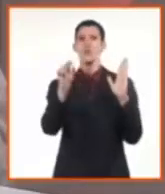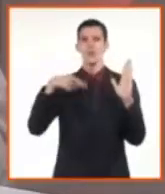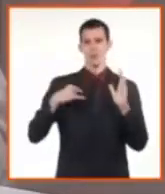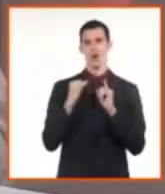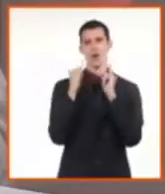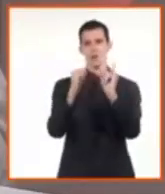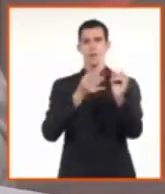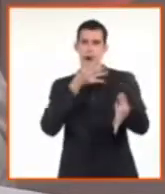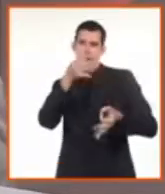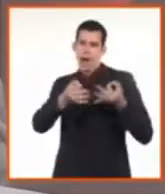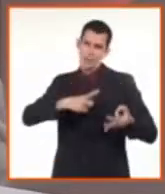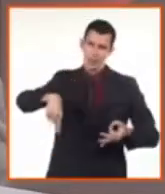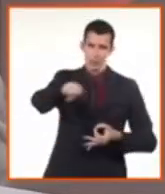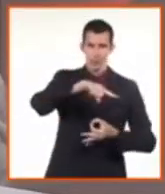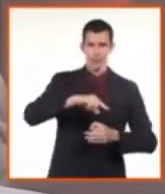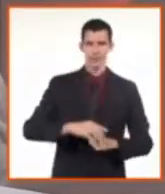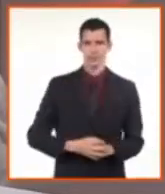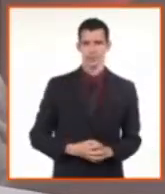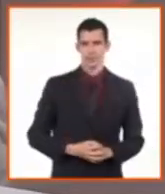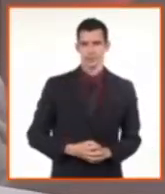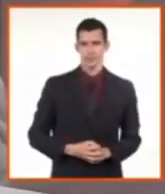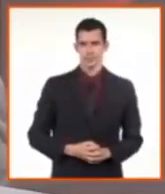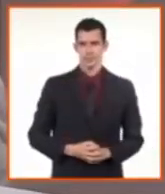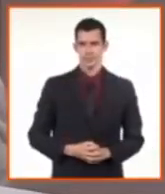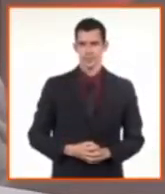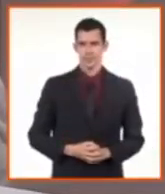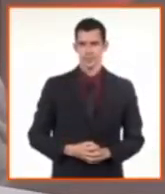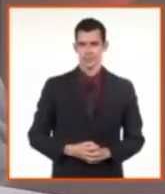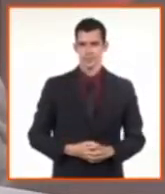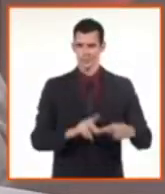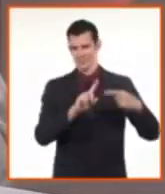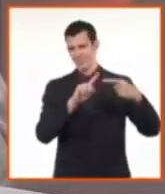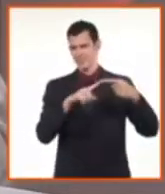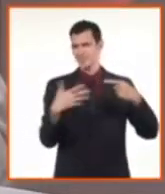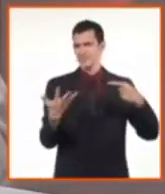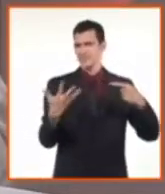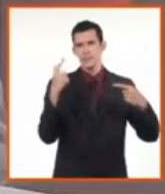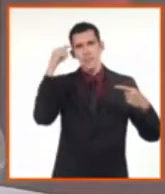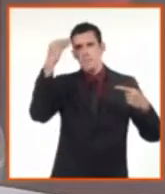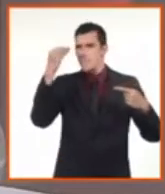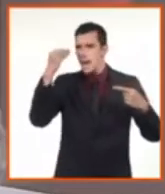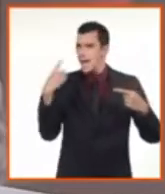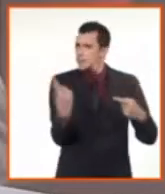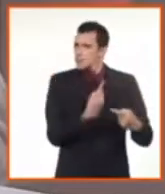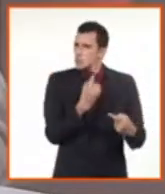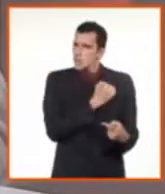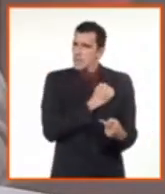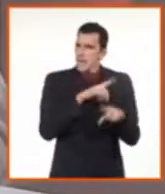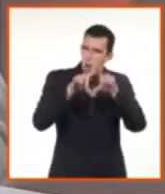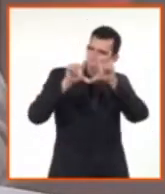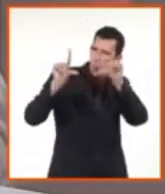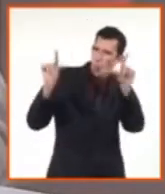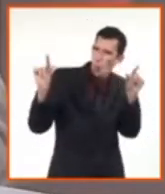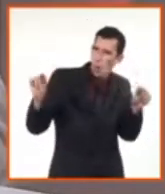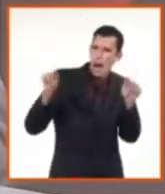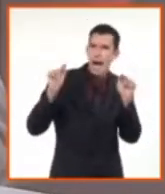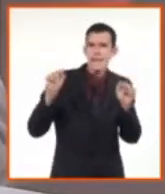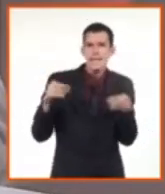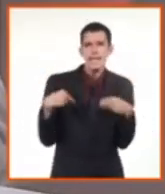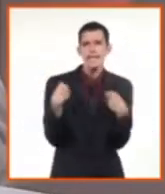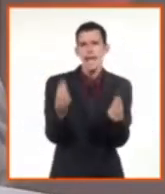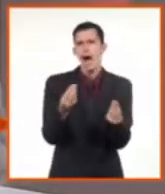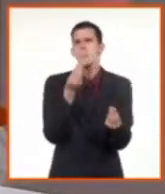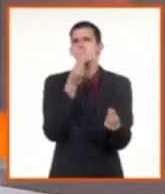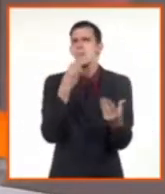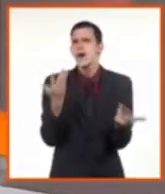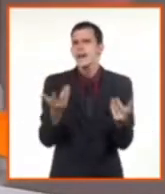se ha decidido promover en el desarrollo en promover el desarrollo en todo el país de negocios para impulsar el comercio